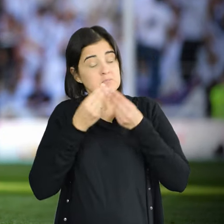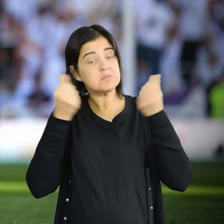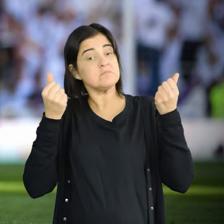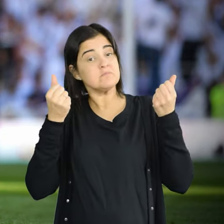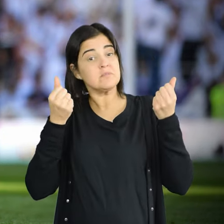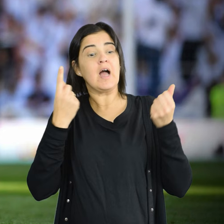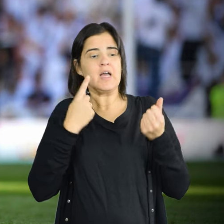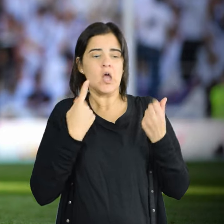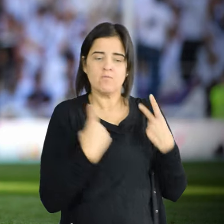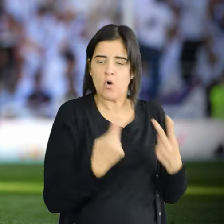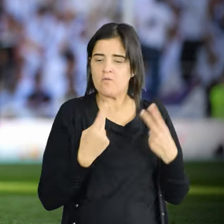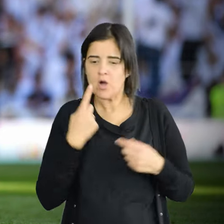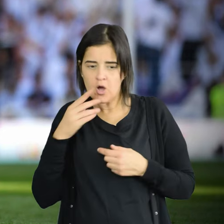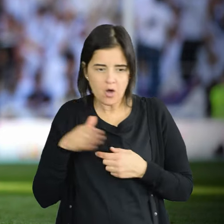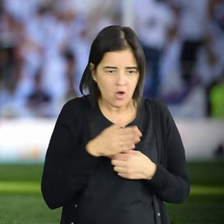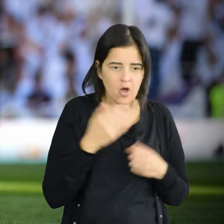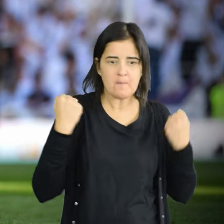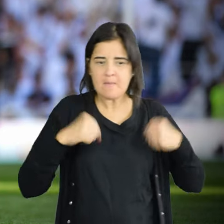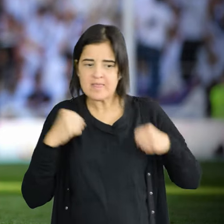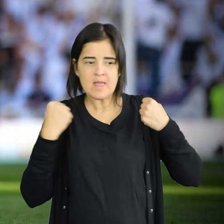desaparecían por completo